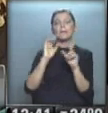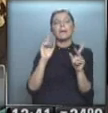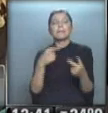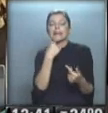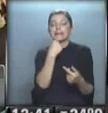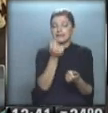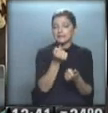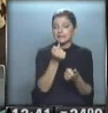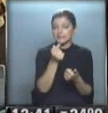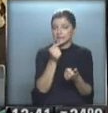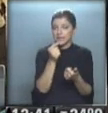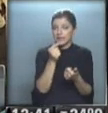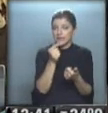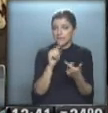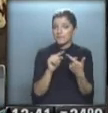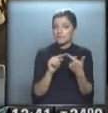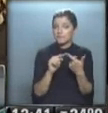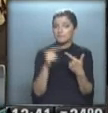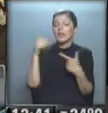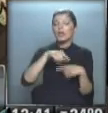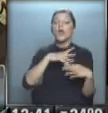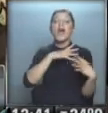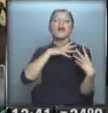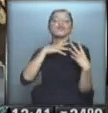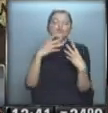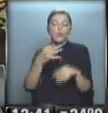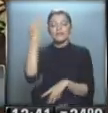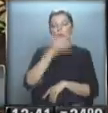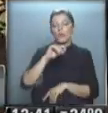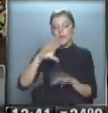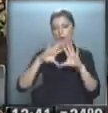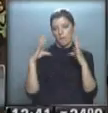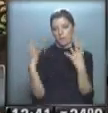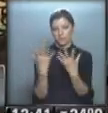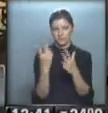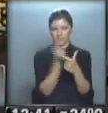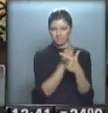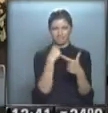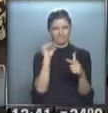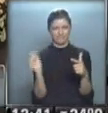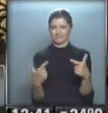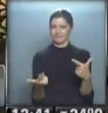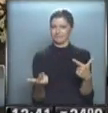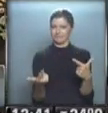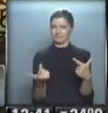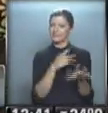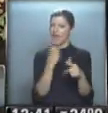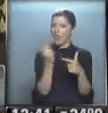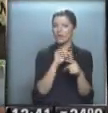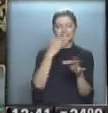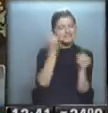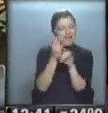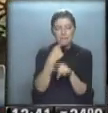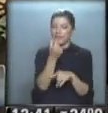decir que están con esto colaborando con la seguridad mundial, ¿no? Que son las dos muletillas que usa permanentemente en todos los